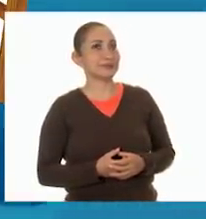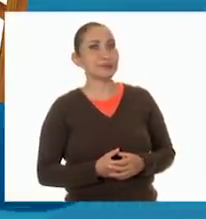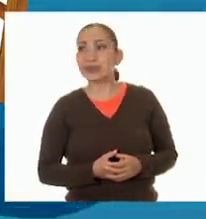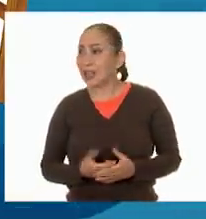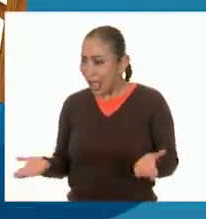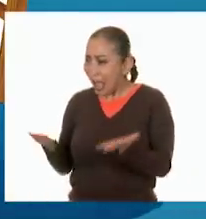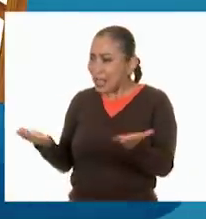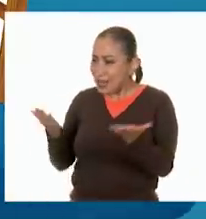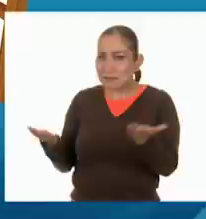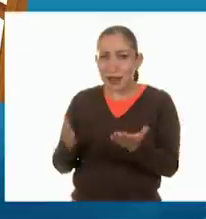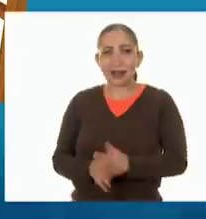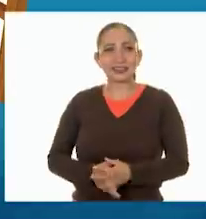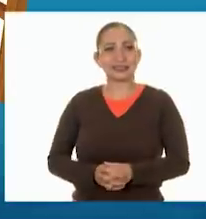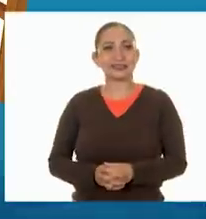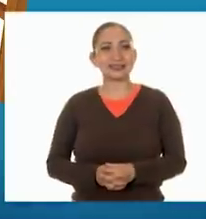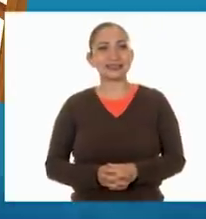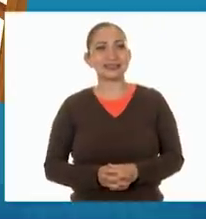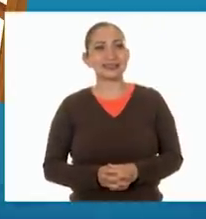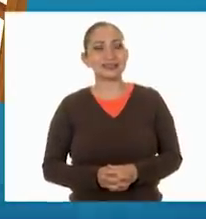¡Ánimo, Llama!